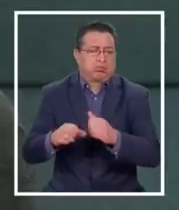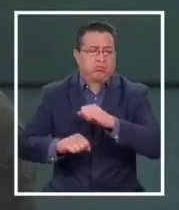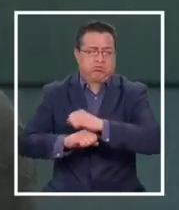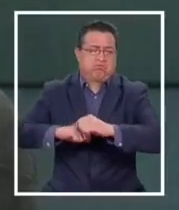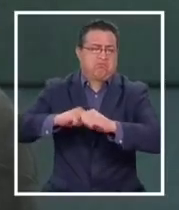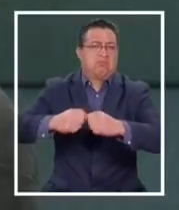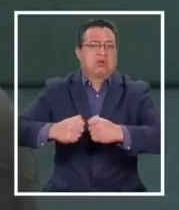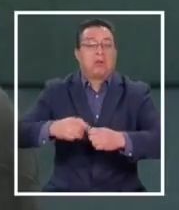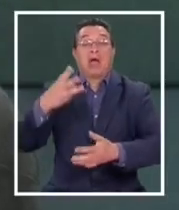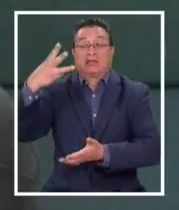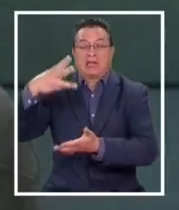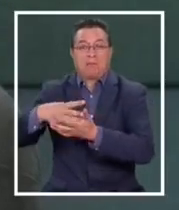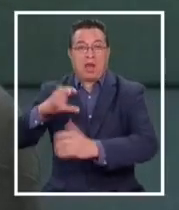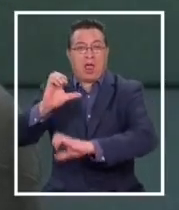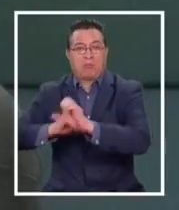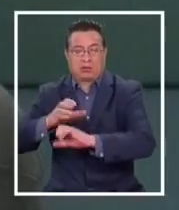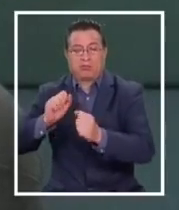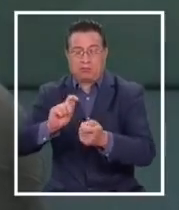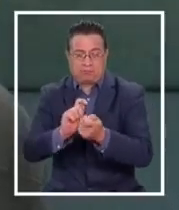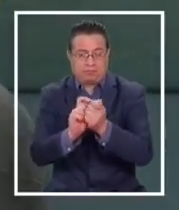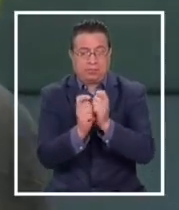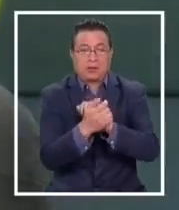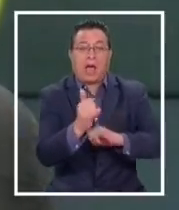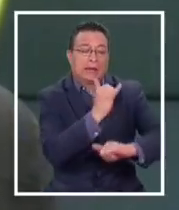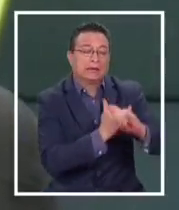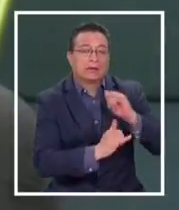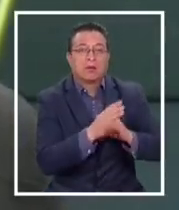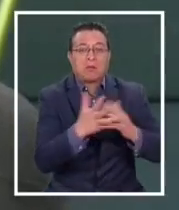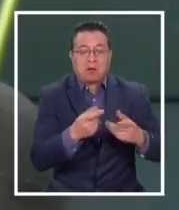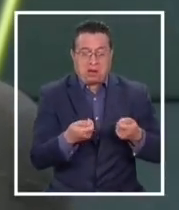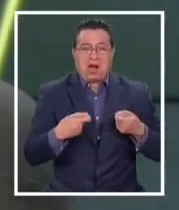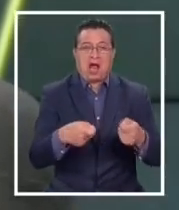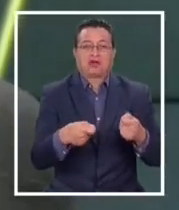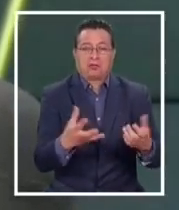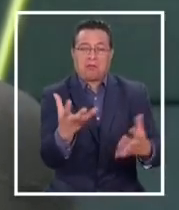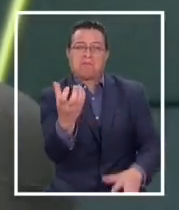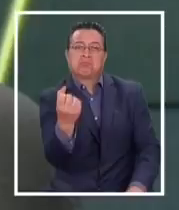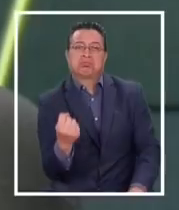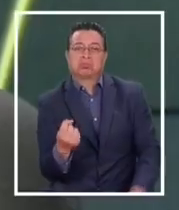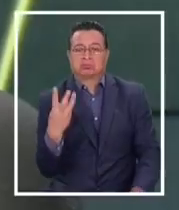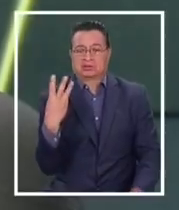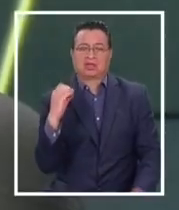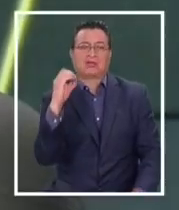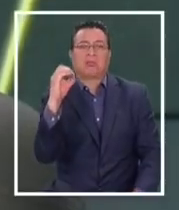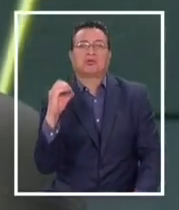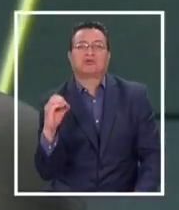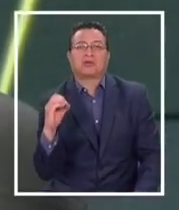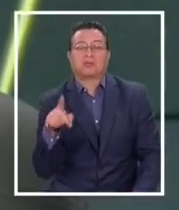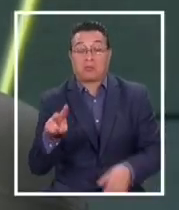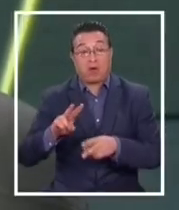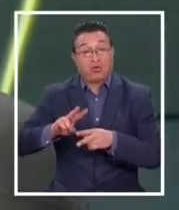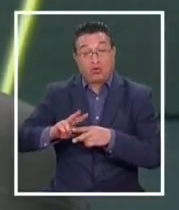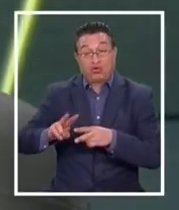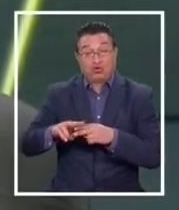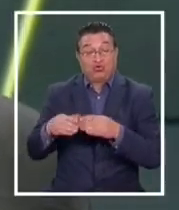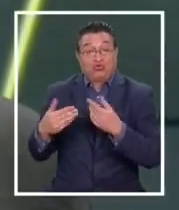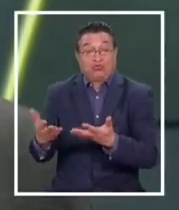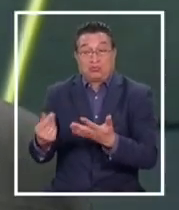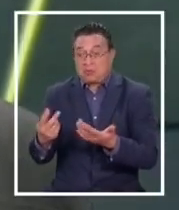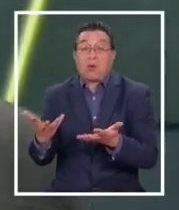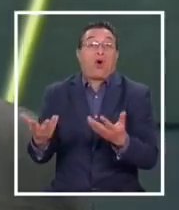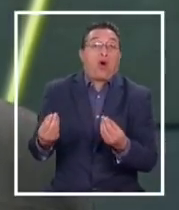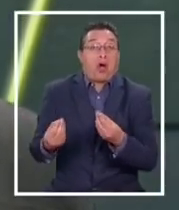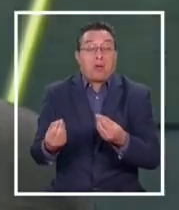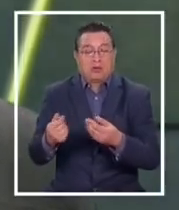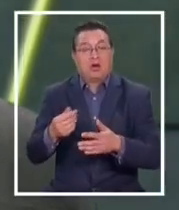a más de 3.000 empresas a digitalizar sus procesos y reducir sus costos en más de un 30%. Con sus soluciones de